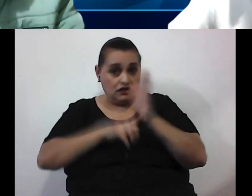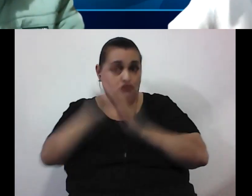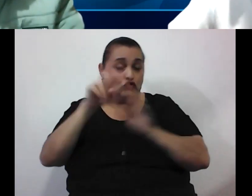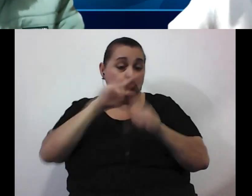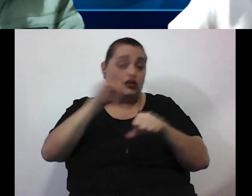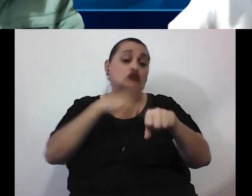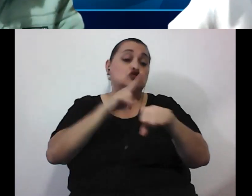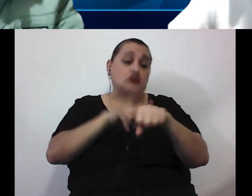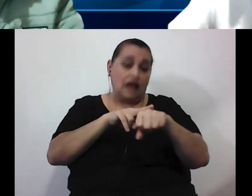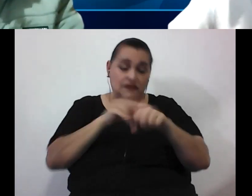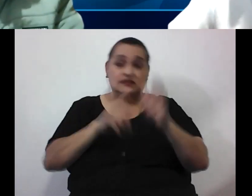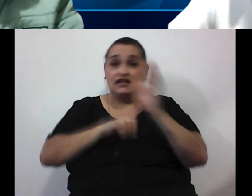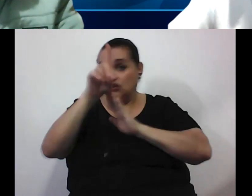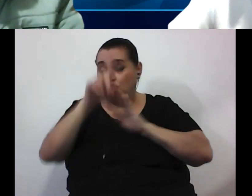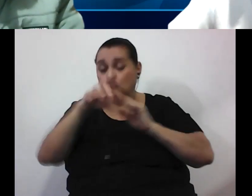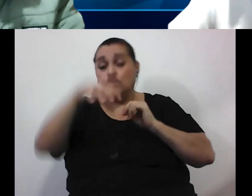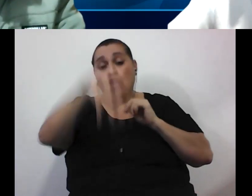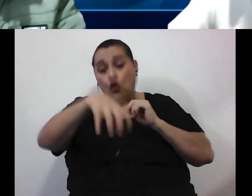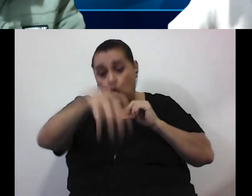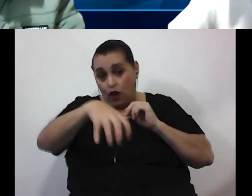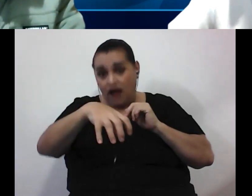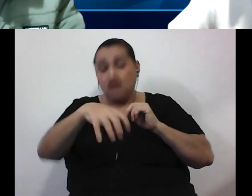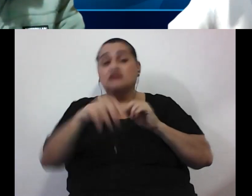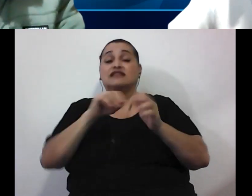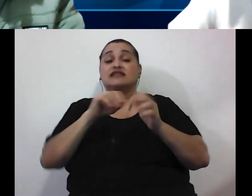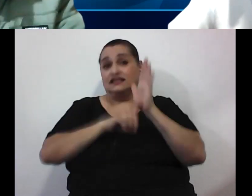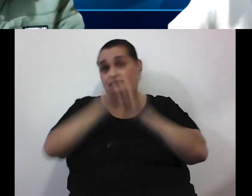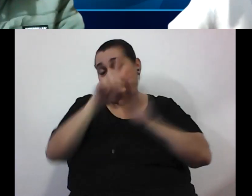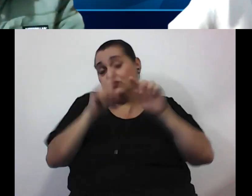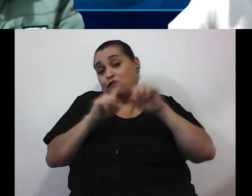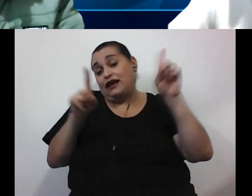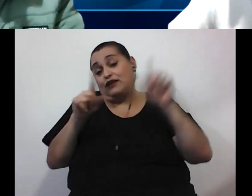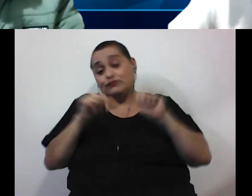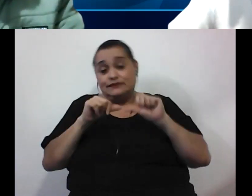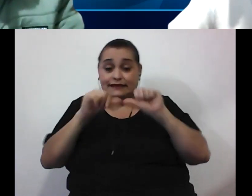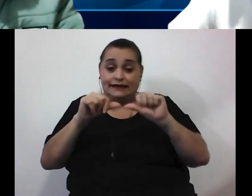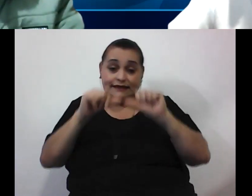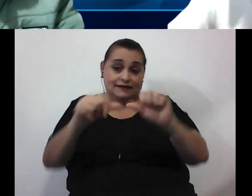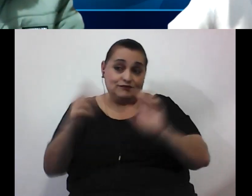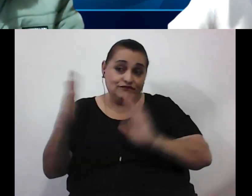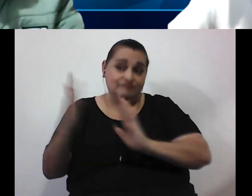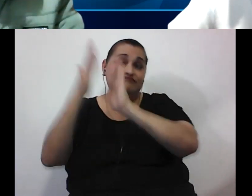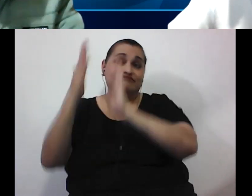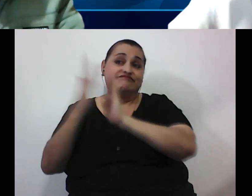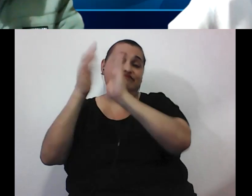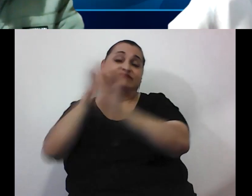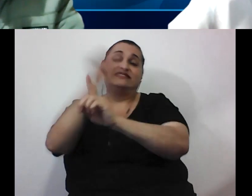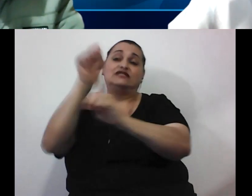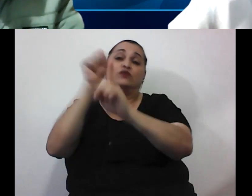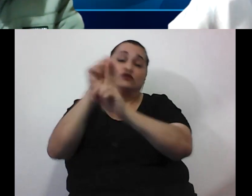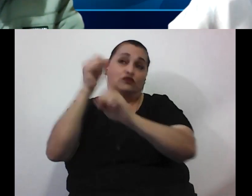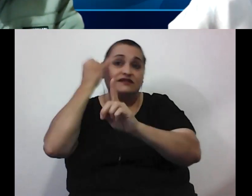de desarrollo, locales de desarrollo, pero bueno, nos seguimos enfrentando a algunas